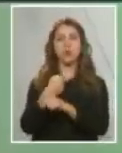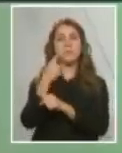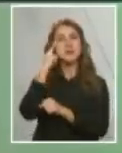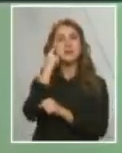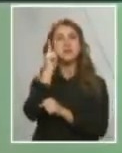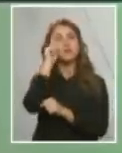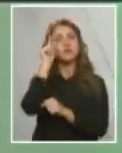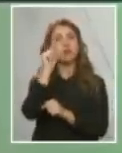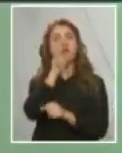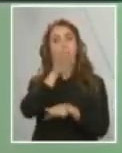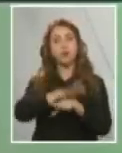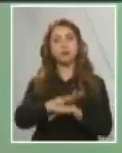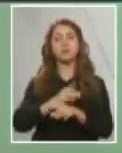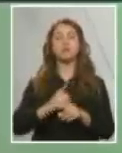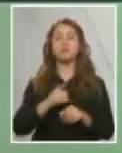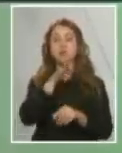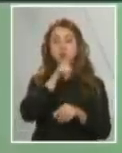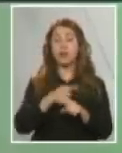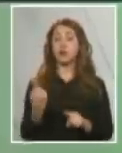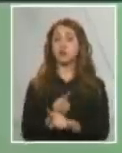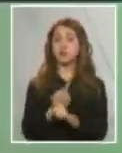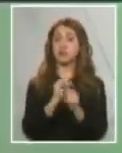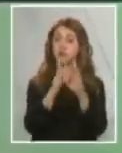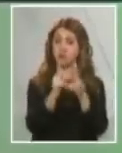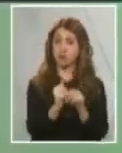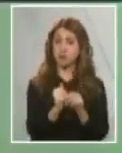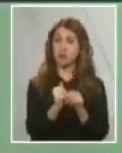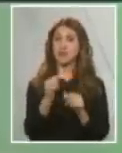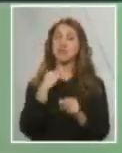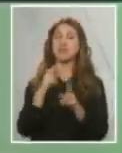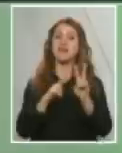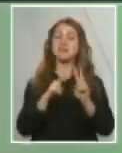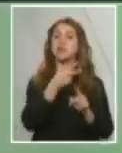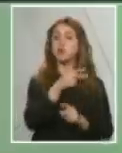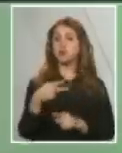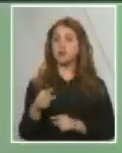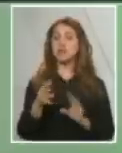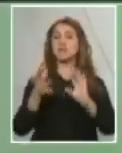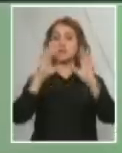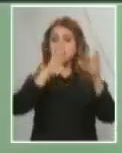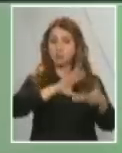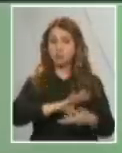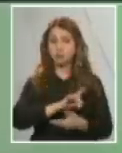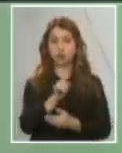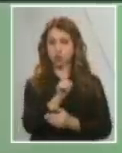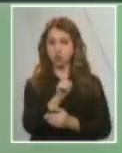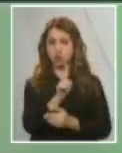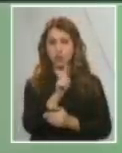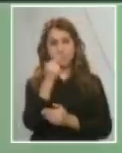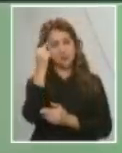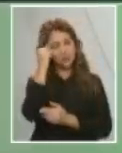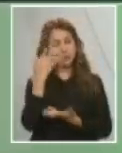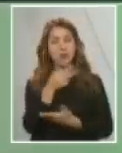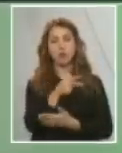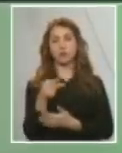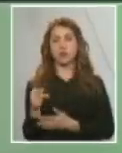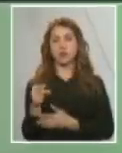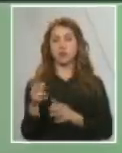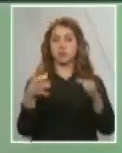unos minutos en su casa para conversar en familia. ¿Qué harían ustedes si el mundo no estuviera pensado para